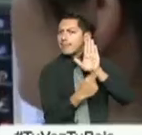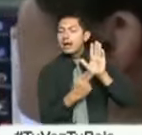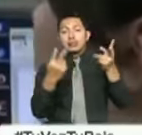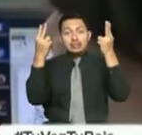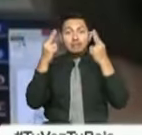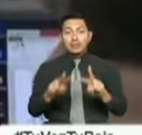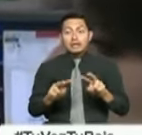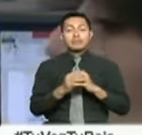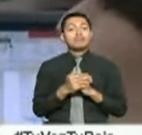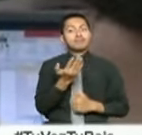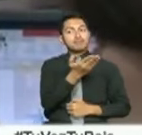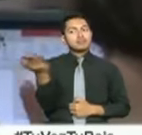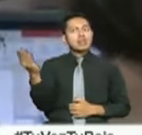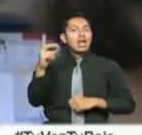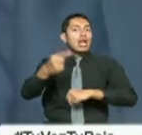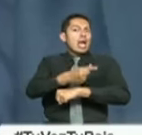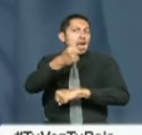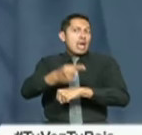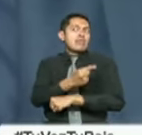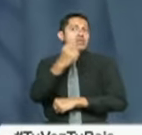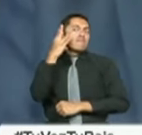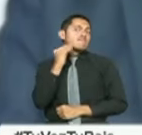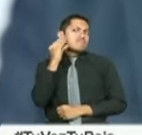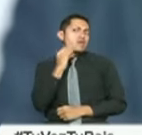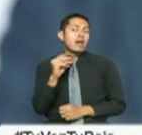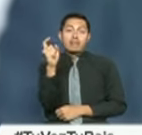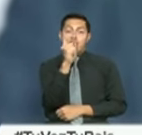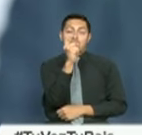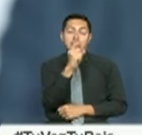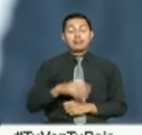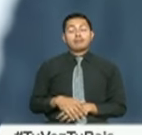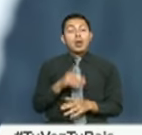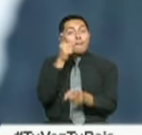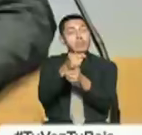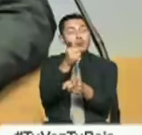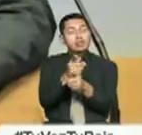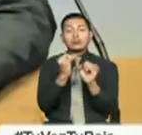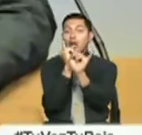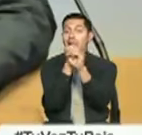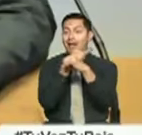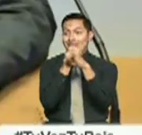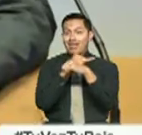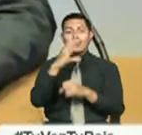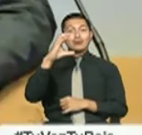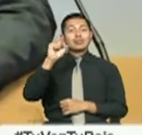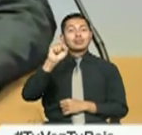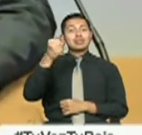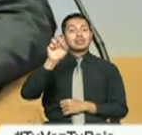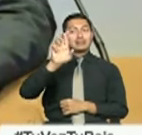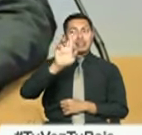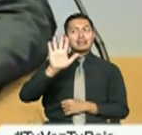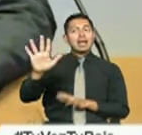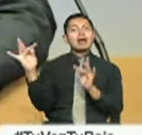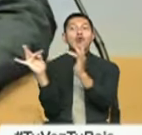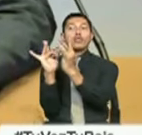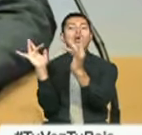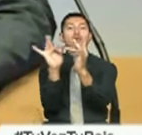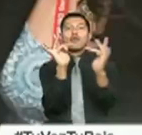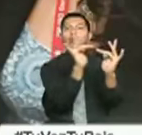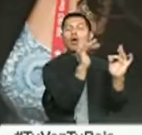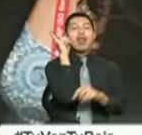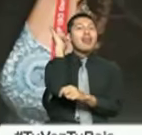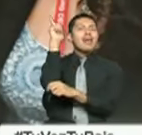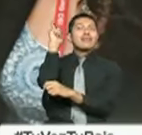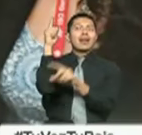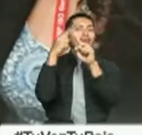puestos gerenciales, entre otros. Es así que el ingeniero César Díaz, actual director del INEN, mantiene contactos con líderes de la calidad